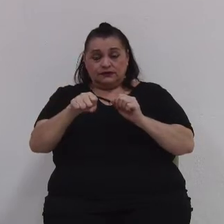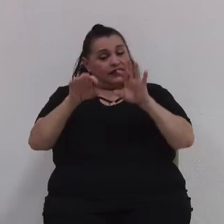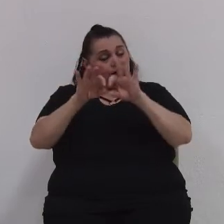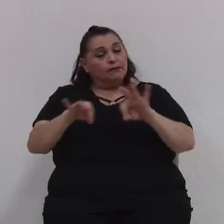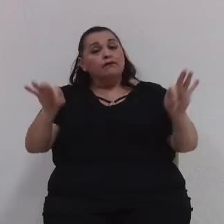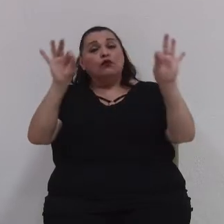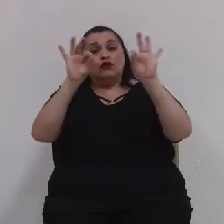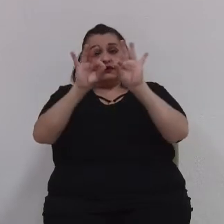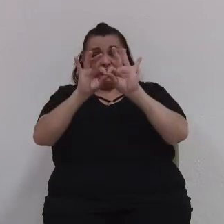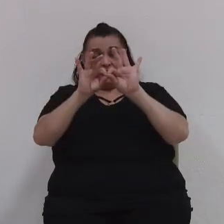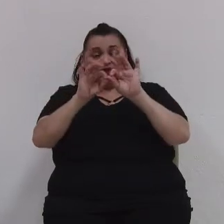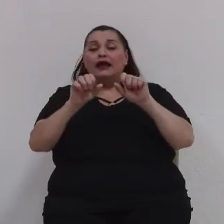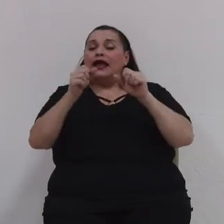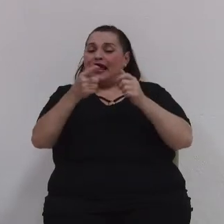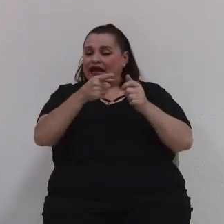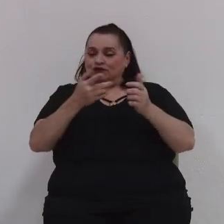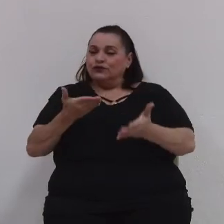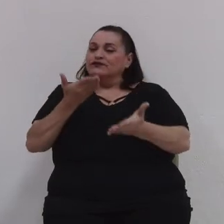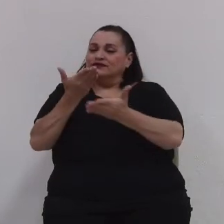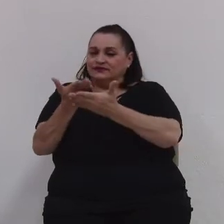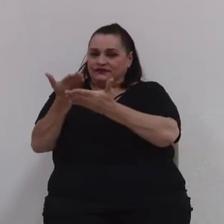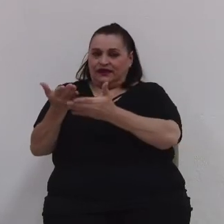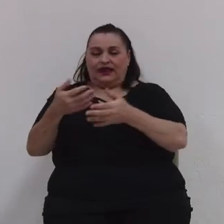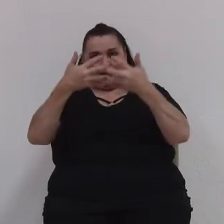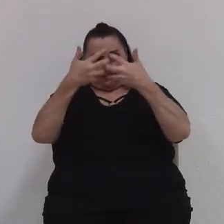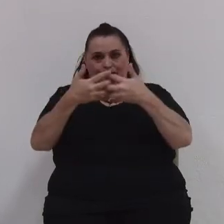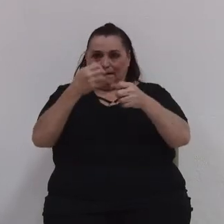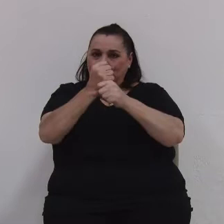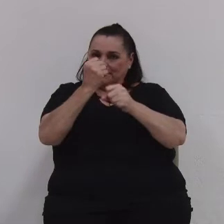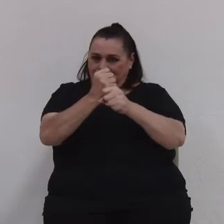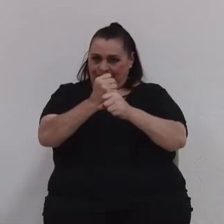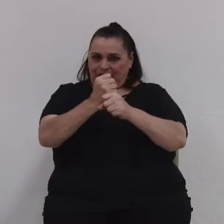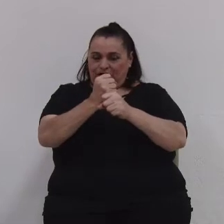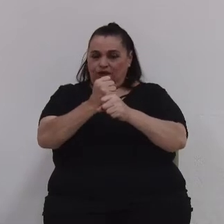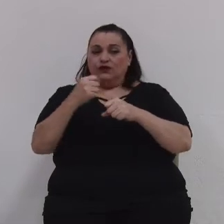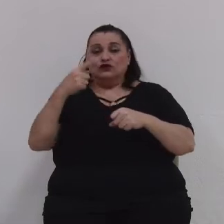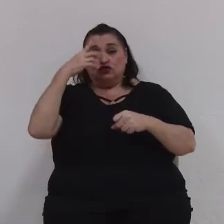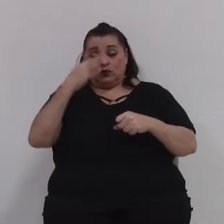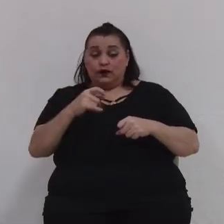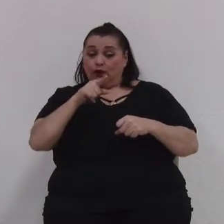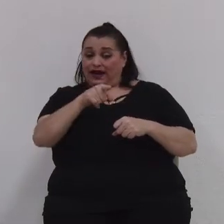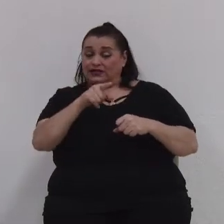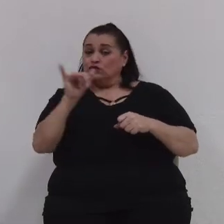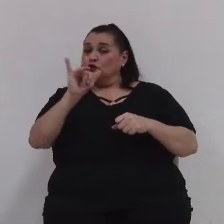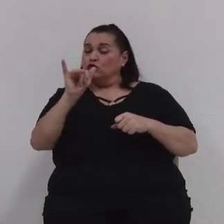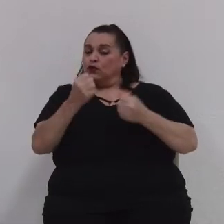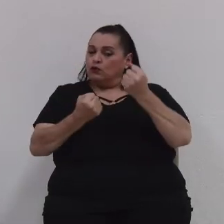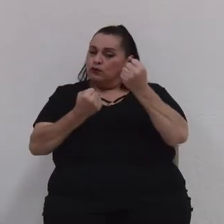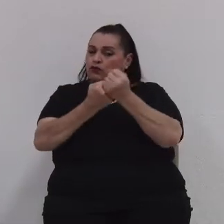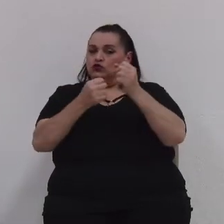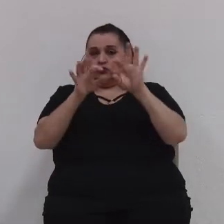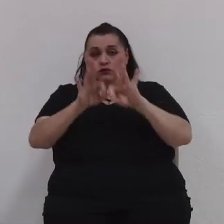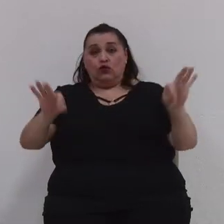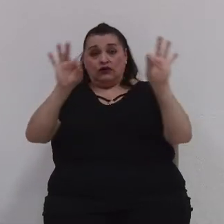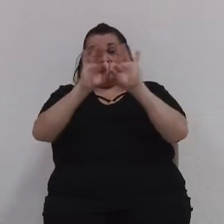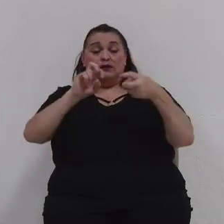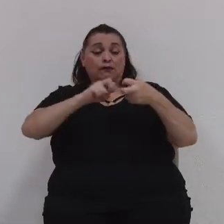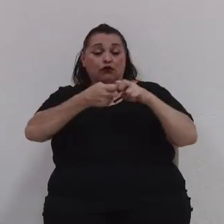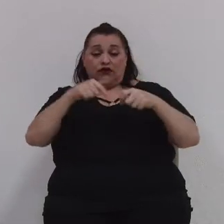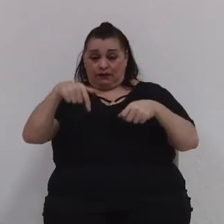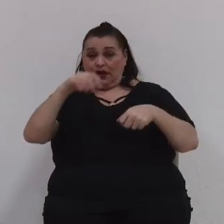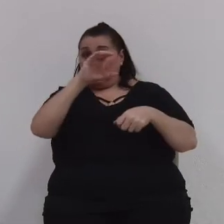importante, van a generar empleo. Y lo que tenemos y yo creo que eso es una palanca importante, porque el problema que tenemos en Costa Rica, y